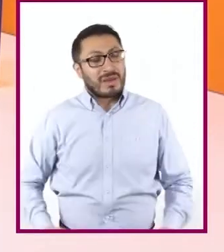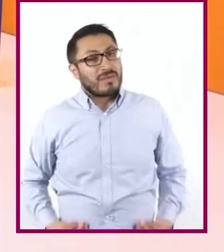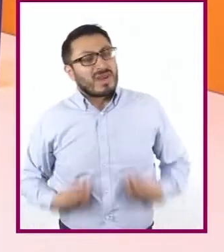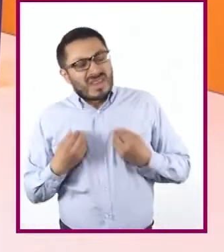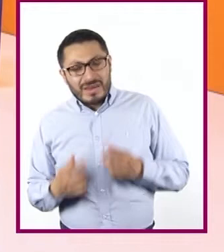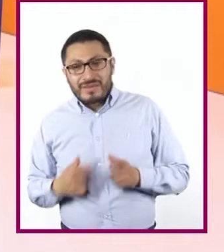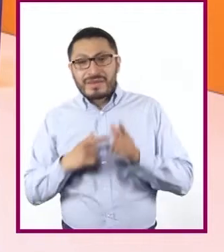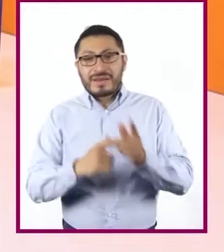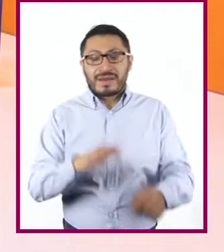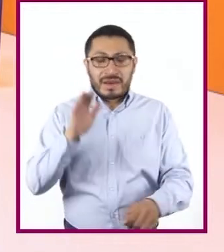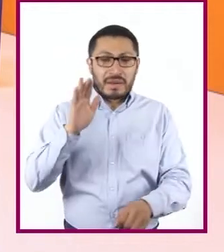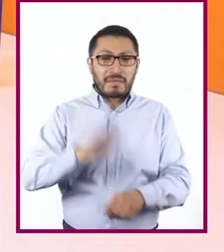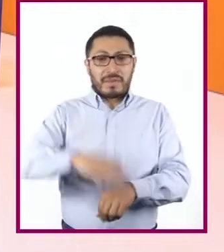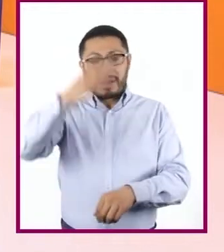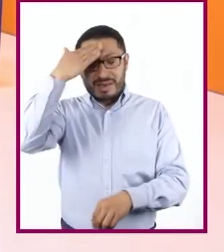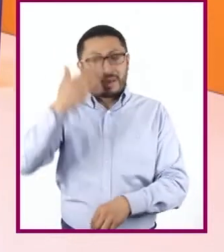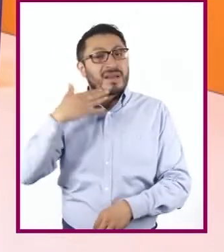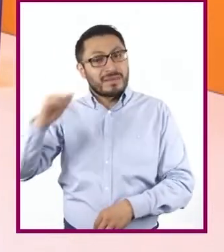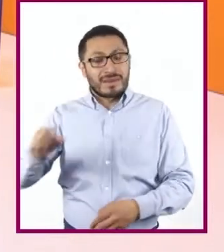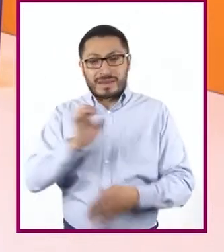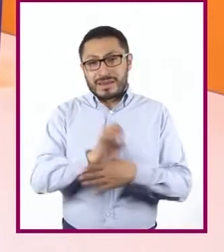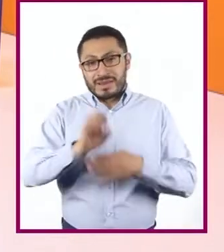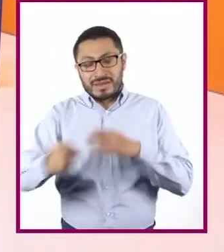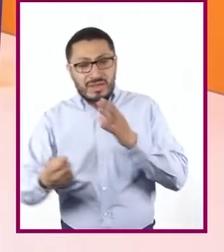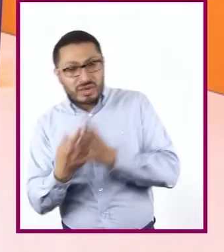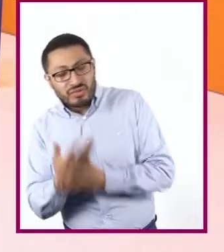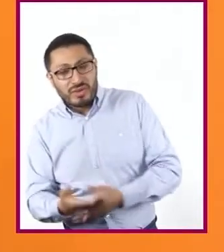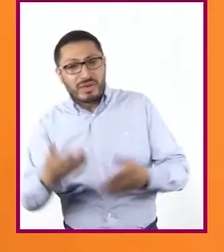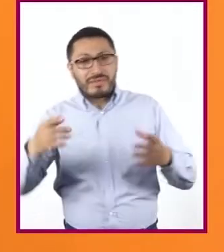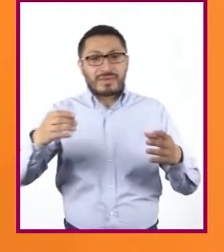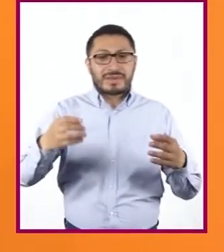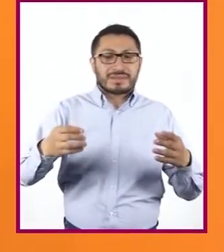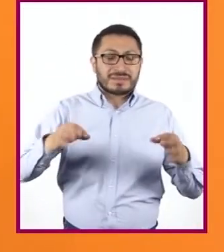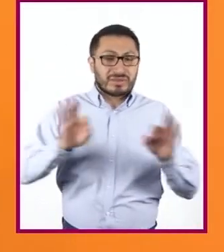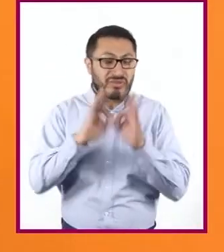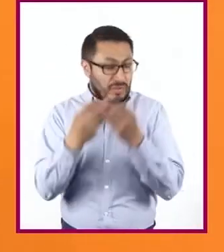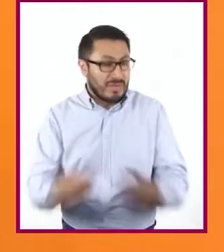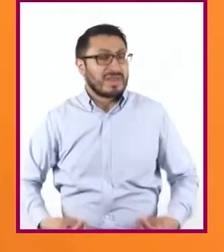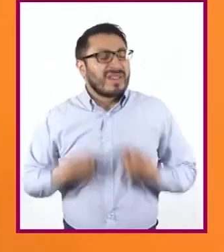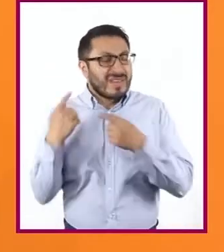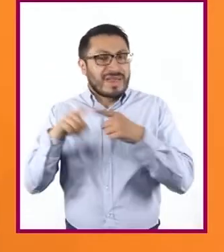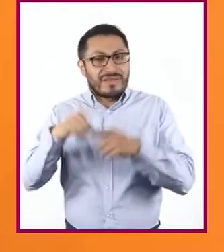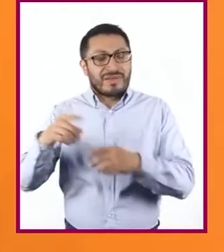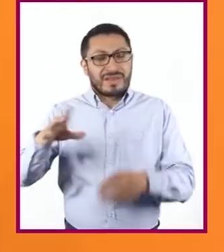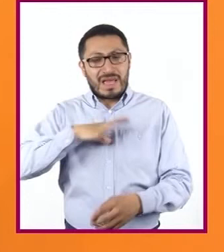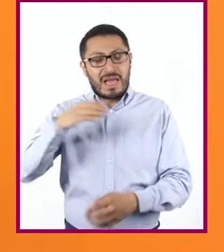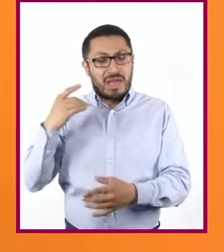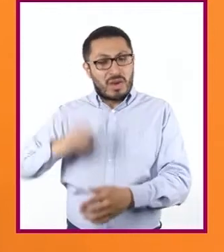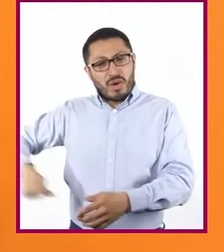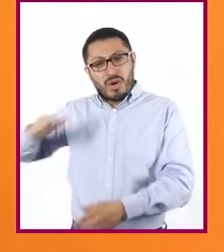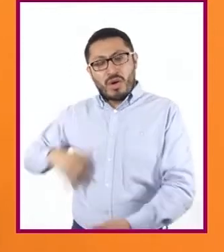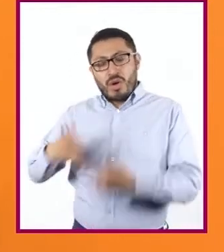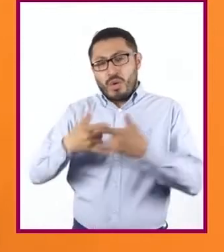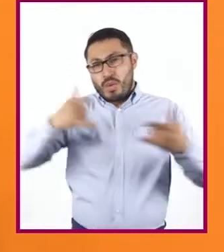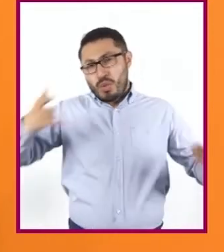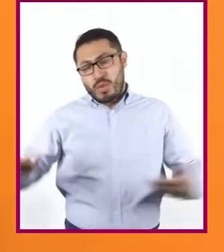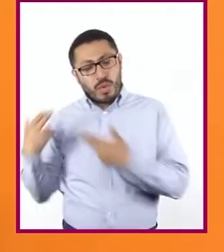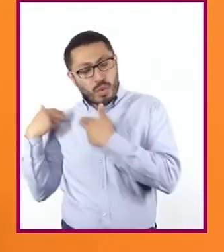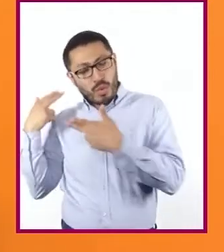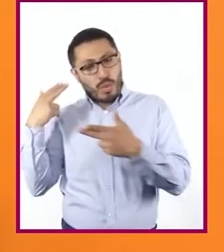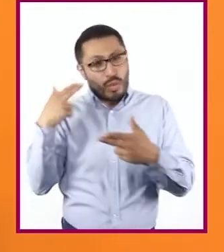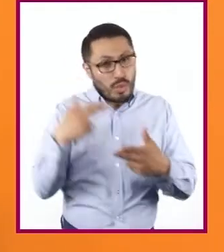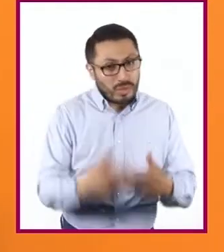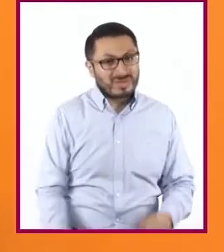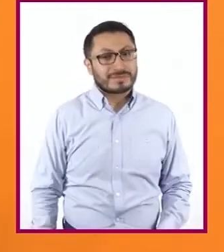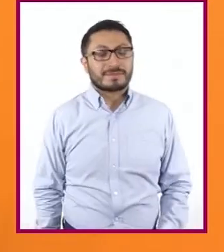pueden surgir nuevas especies que comparten un antepasado. Además, como dato curioso, adicional a toda